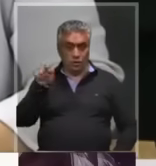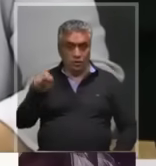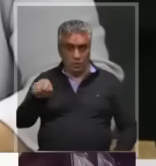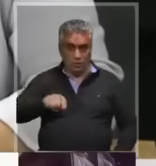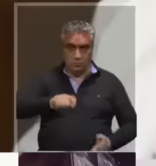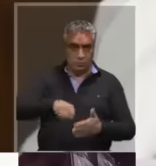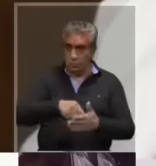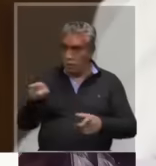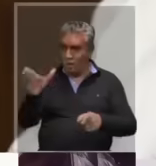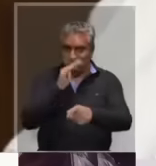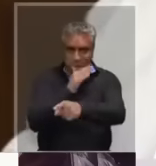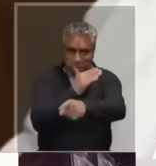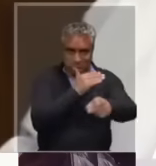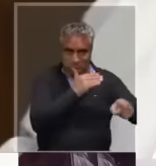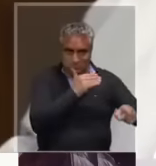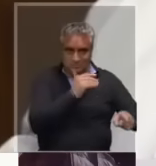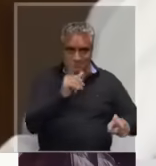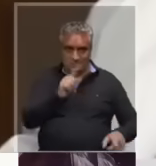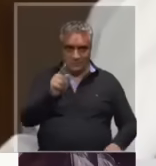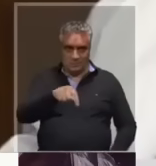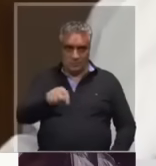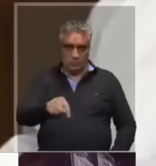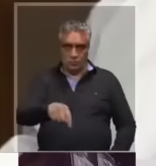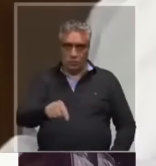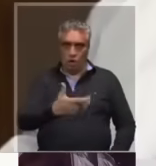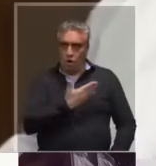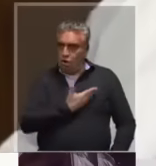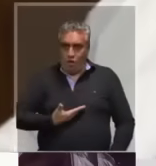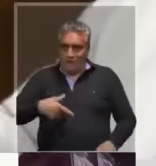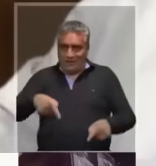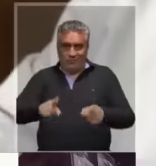acá, ni tampoco este gobierno,